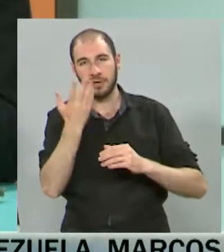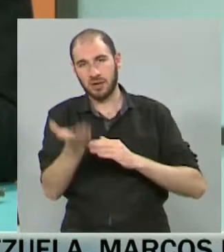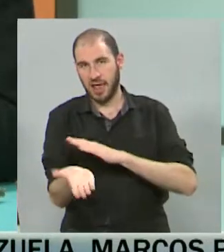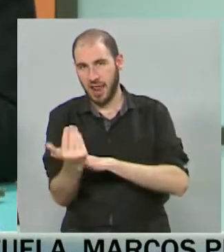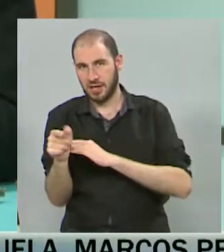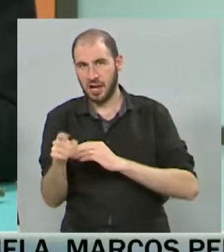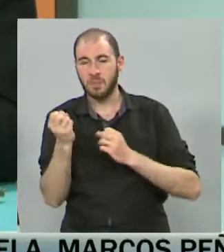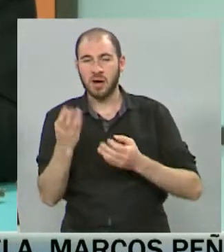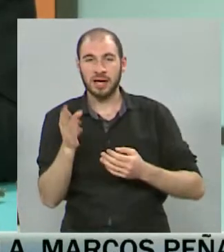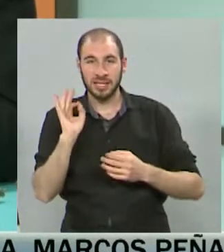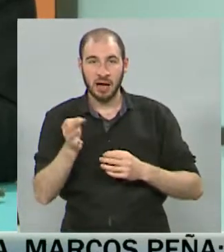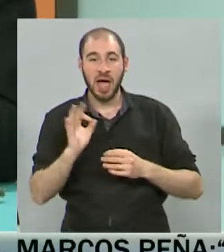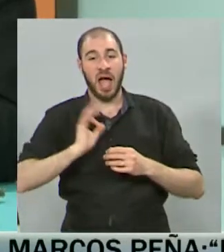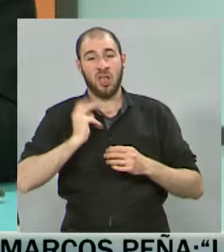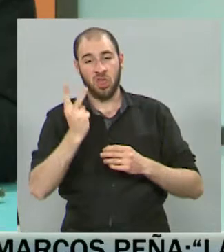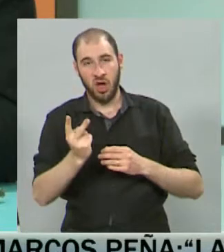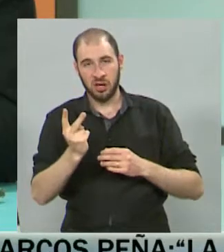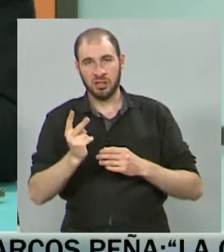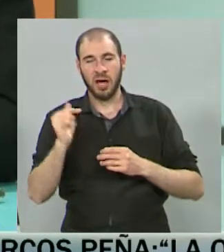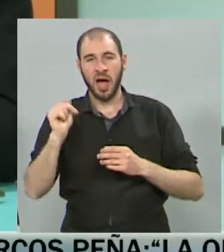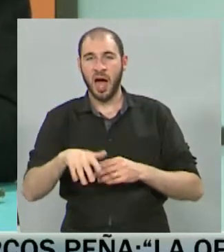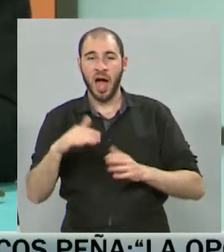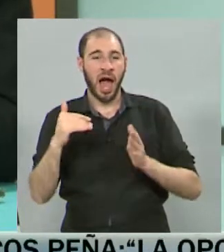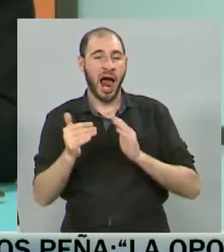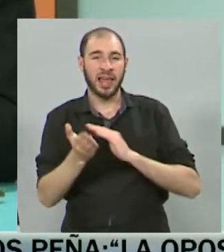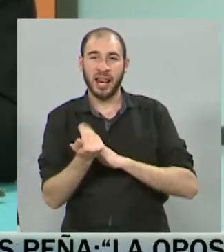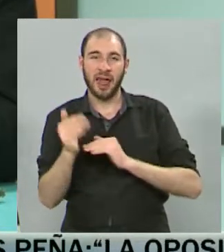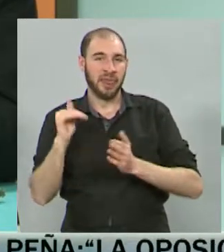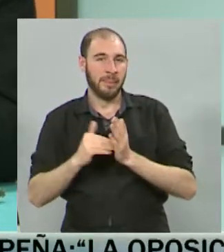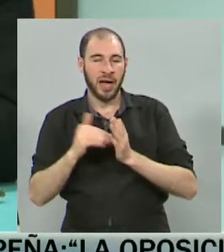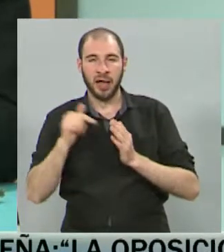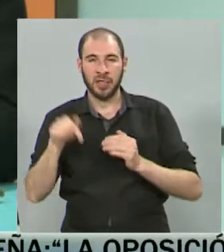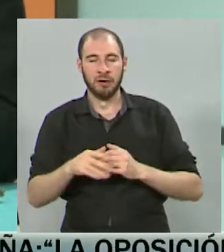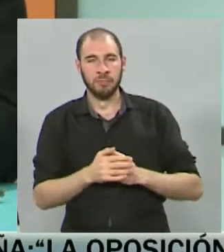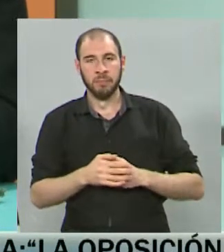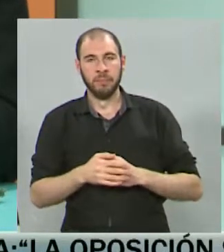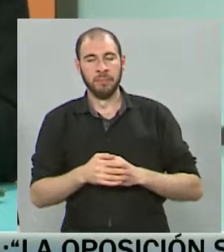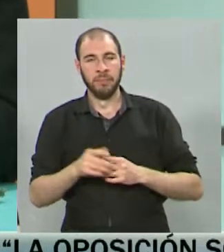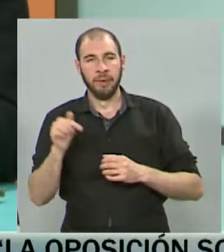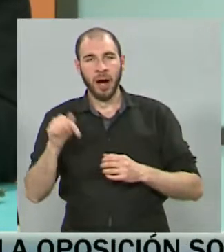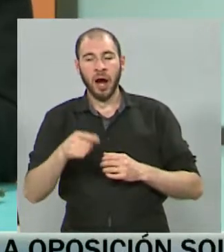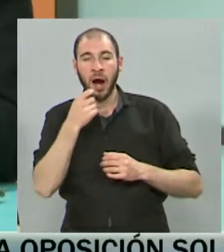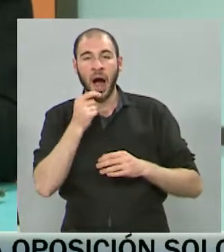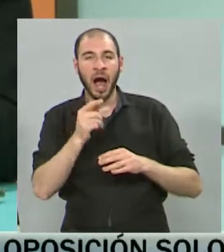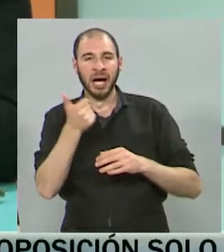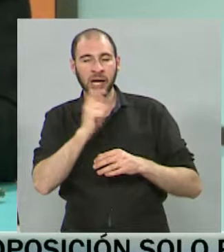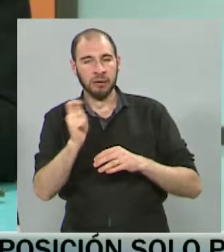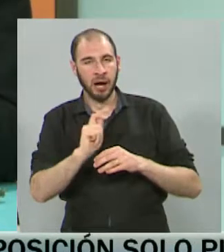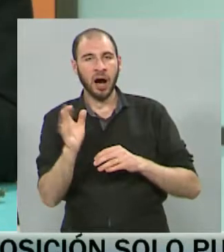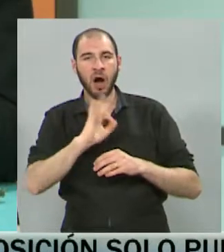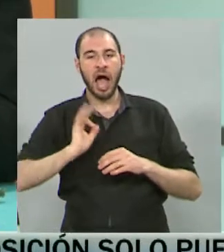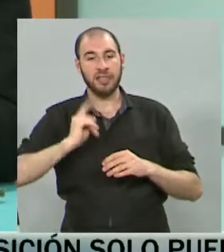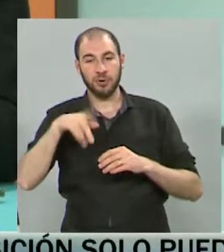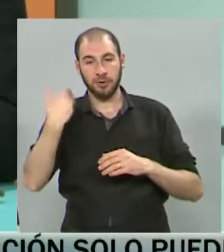inquilino, porque uno sabe que durante 2 años va a estar atado a un alquiler que probablemente en el transcurso de los 6 meses o al